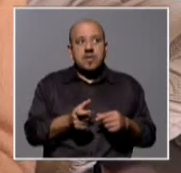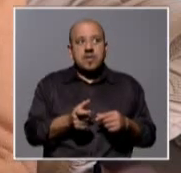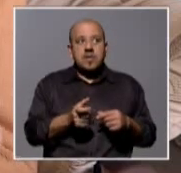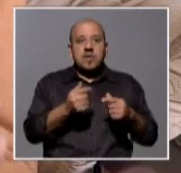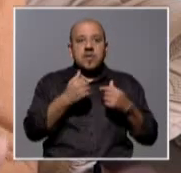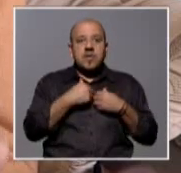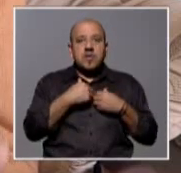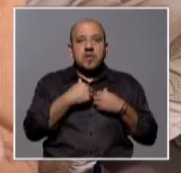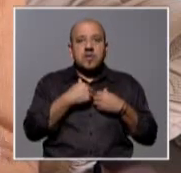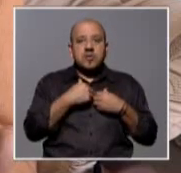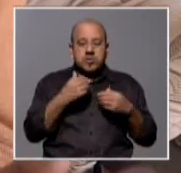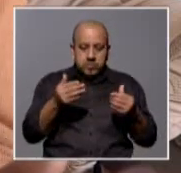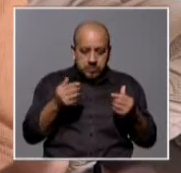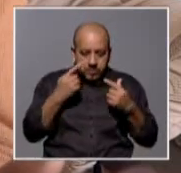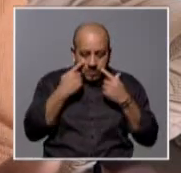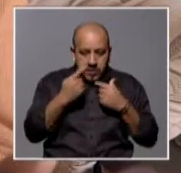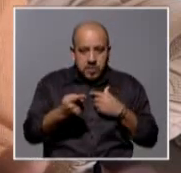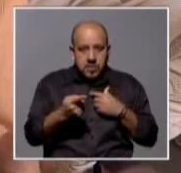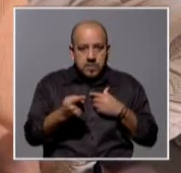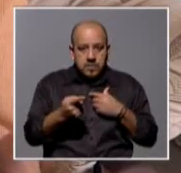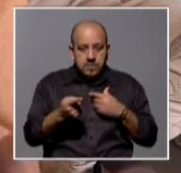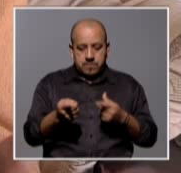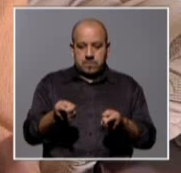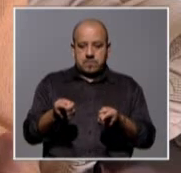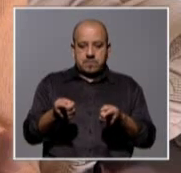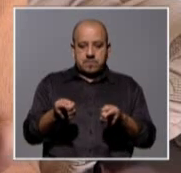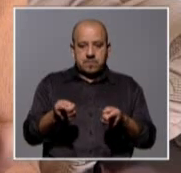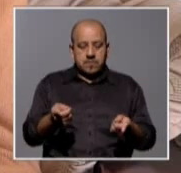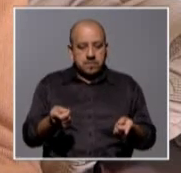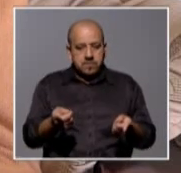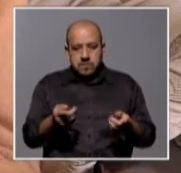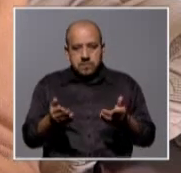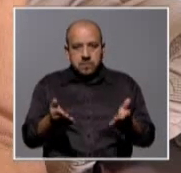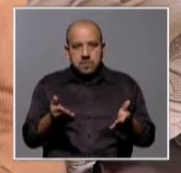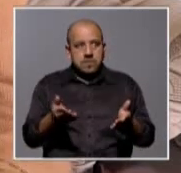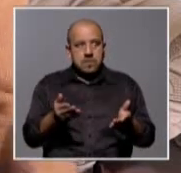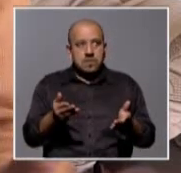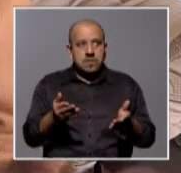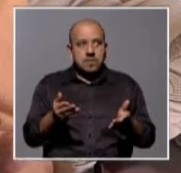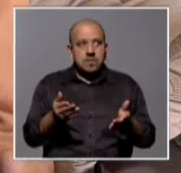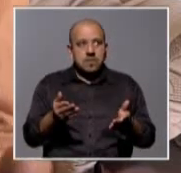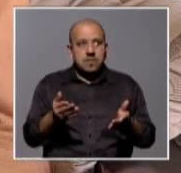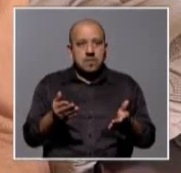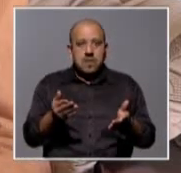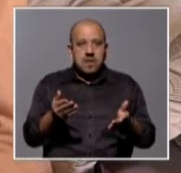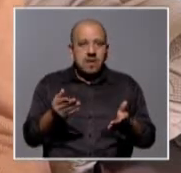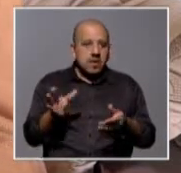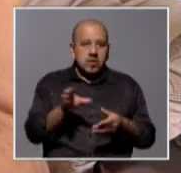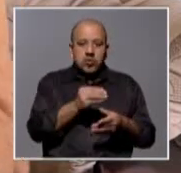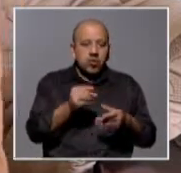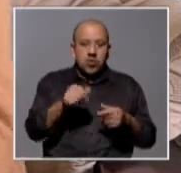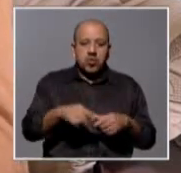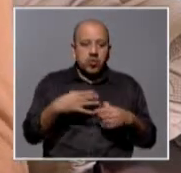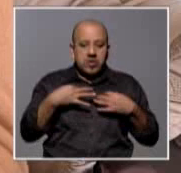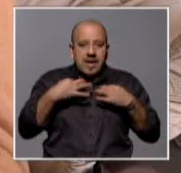Cuando yo abro la valija, veo que tenía prácticamente todo lo que podía poseer una niña de esa edad,